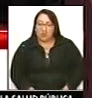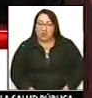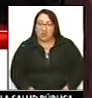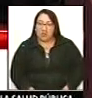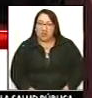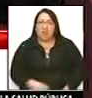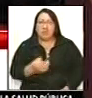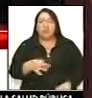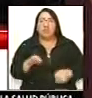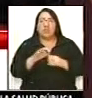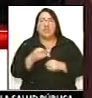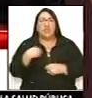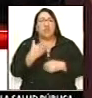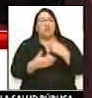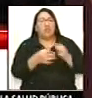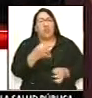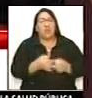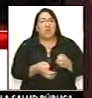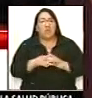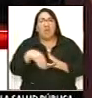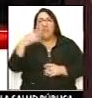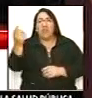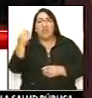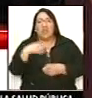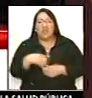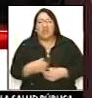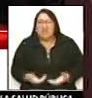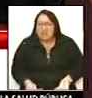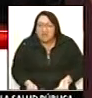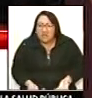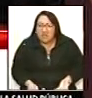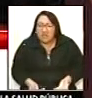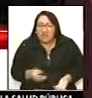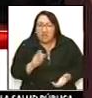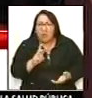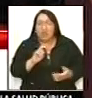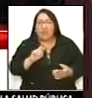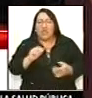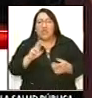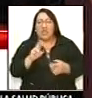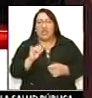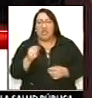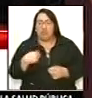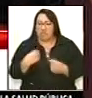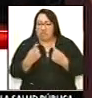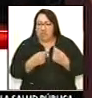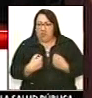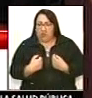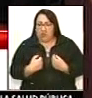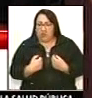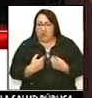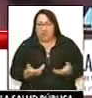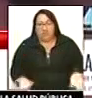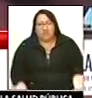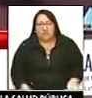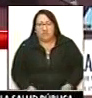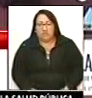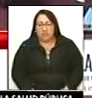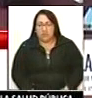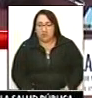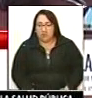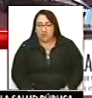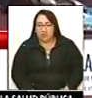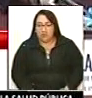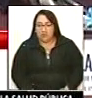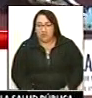más rentable tener a un procesado afuera que adentro? Walter Ríos. La pregunta es, ¿qué fue con el control? Yo tuve que recurrir a